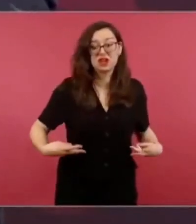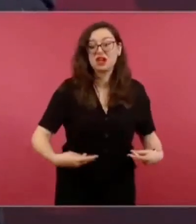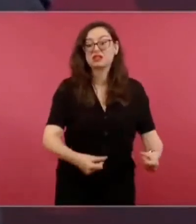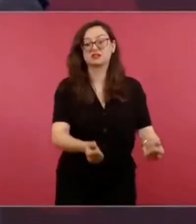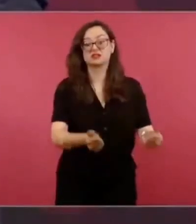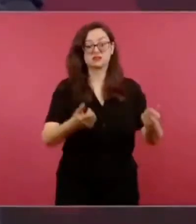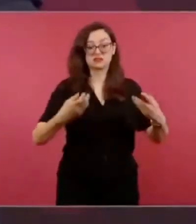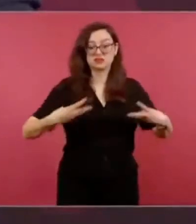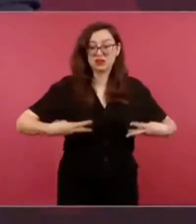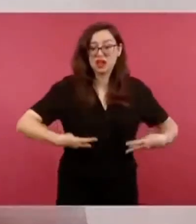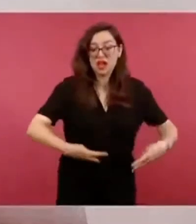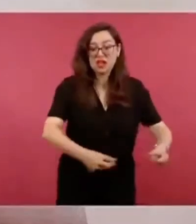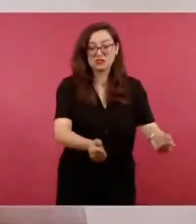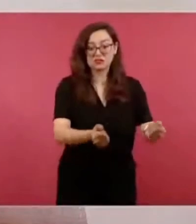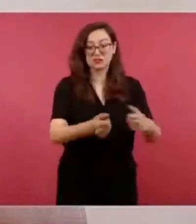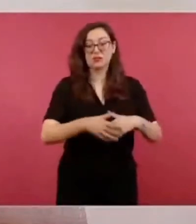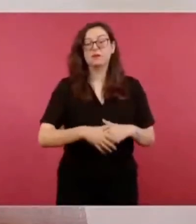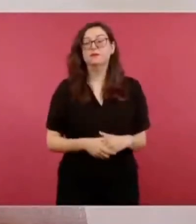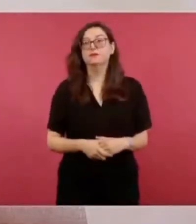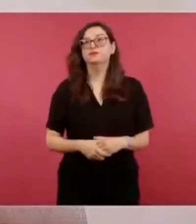Había un fideicomiso